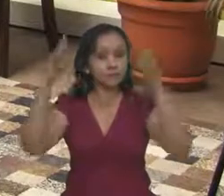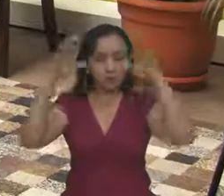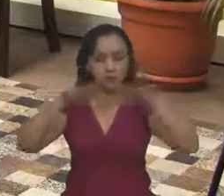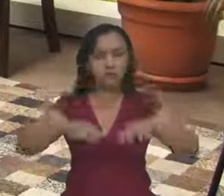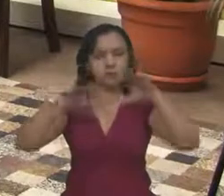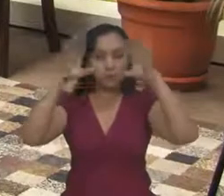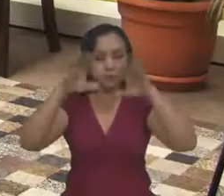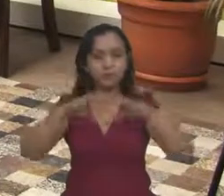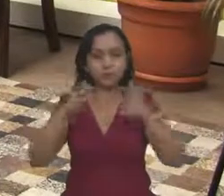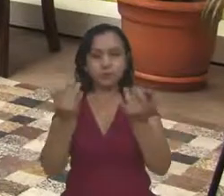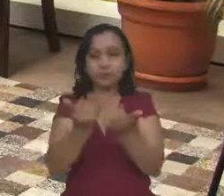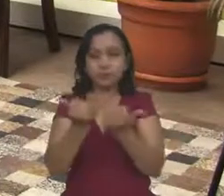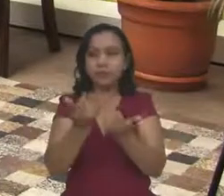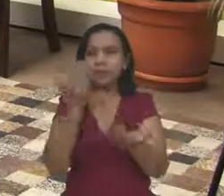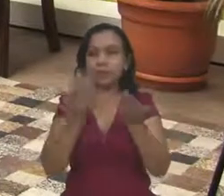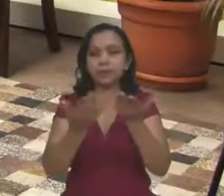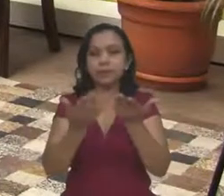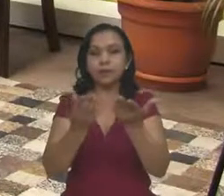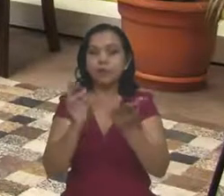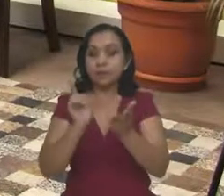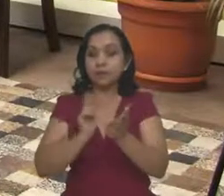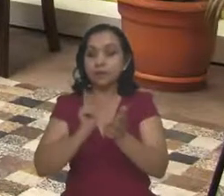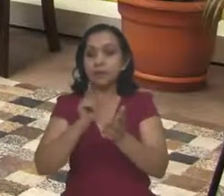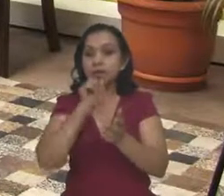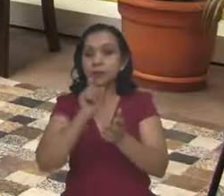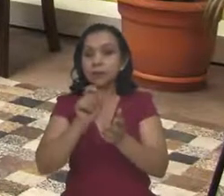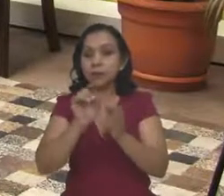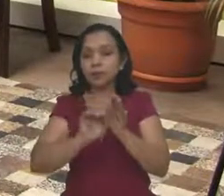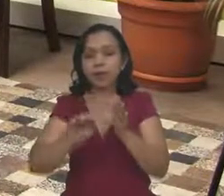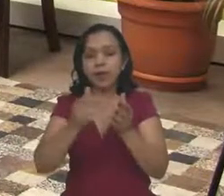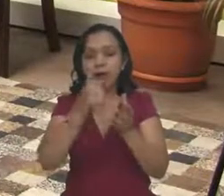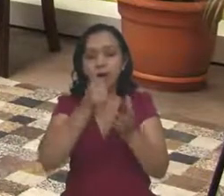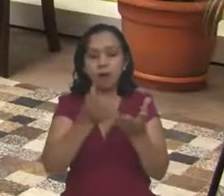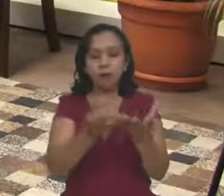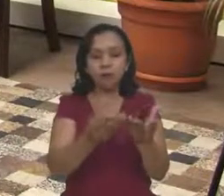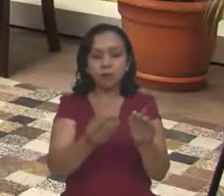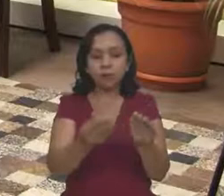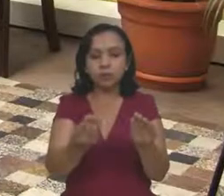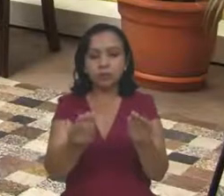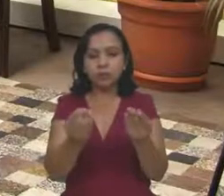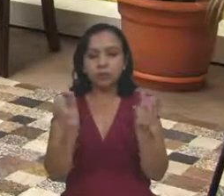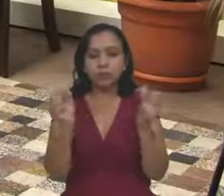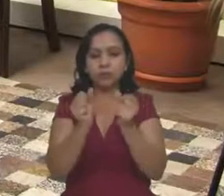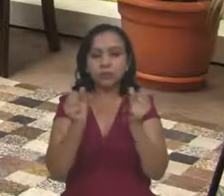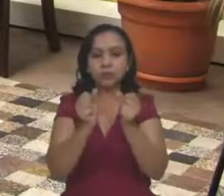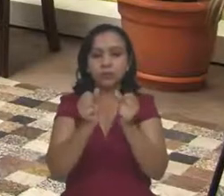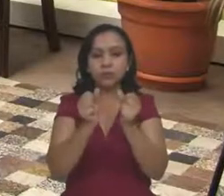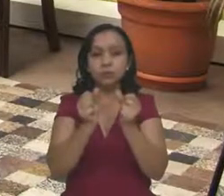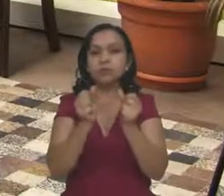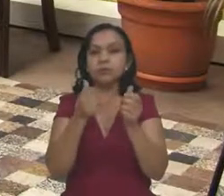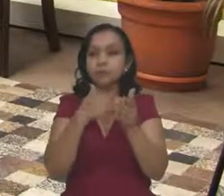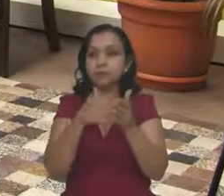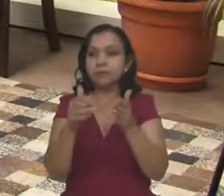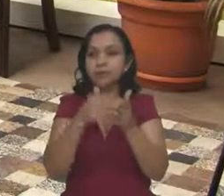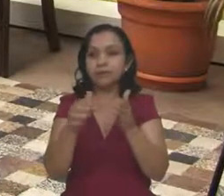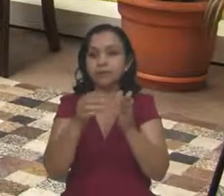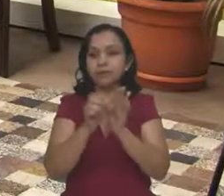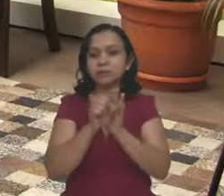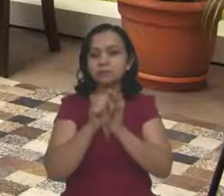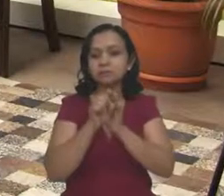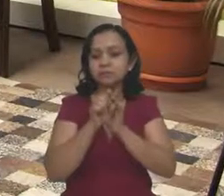muy... Sí, se mantiene más en el área de humedad y en las áreas muy heladas, porque es más fácil de propagarse